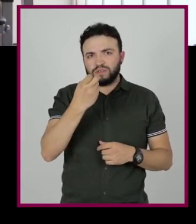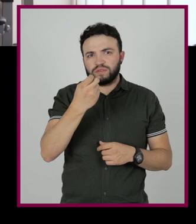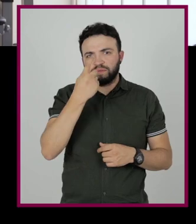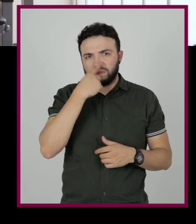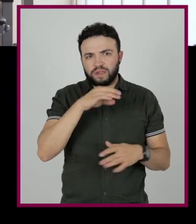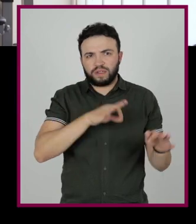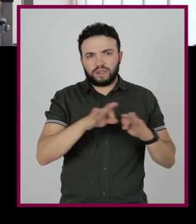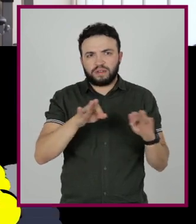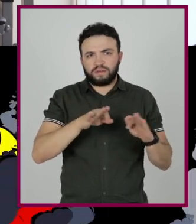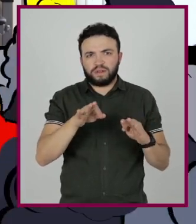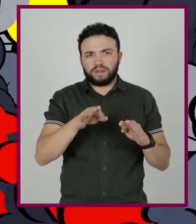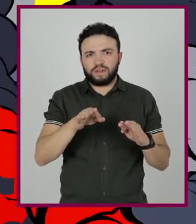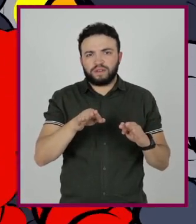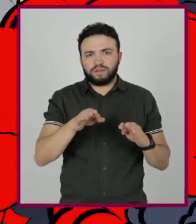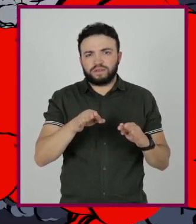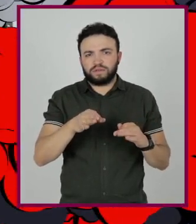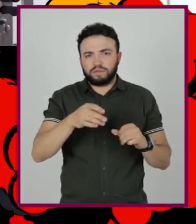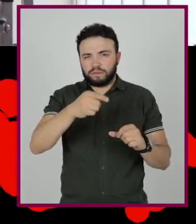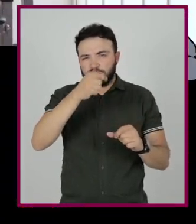trabajo para...